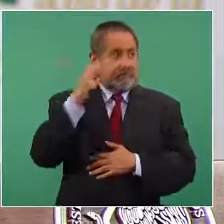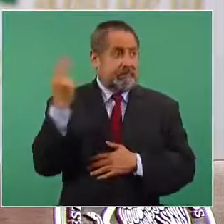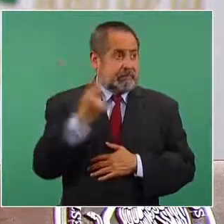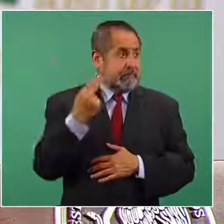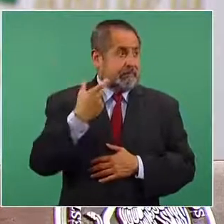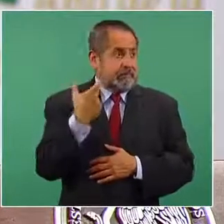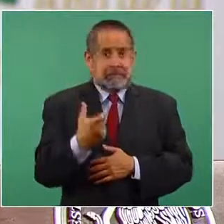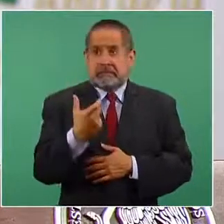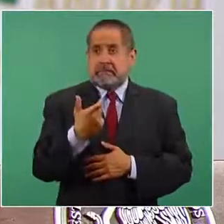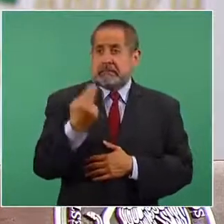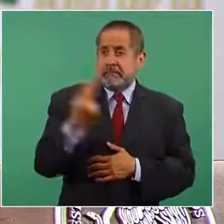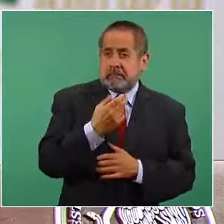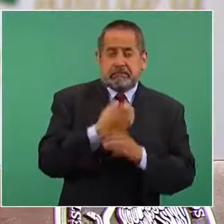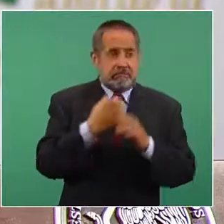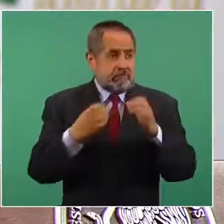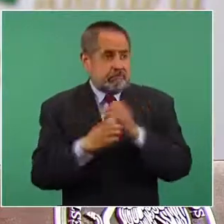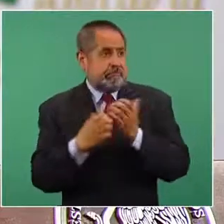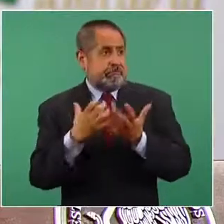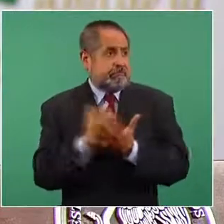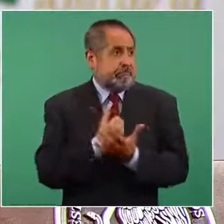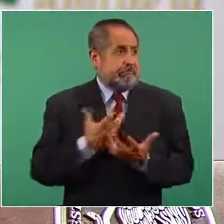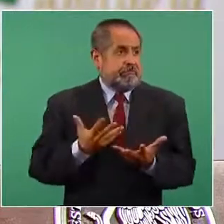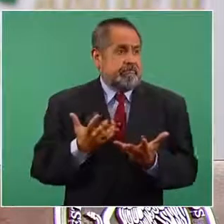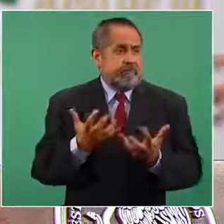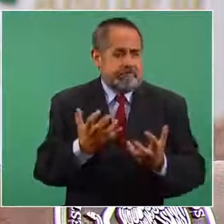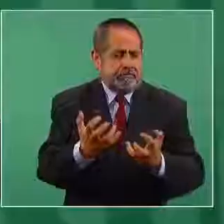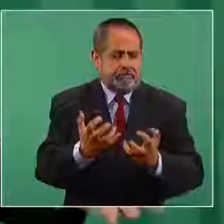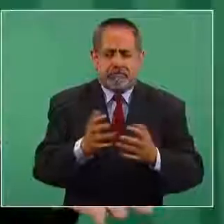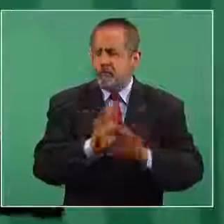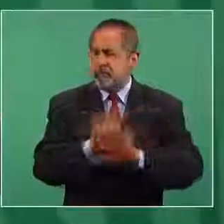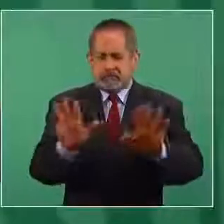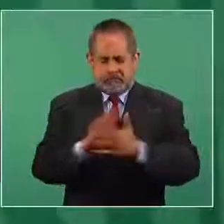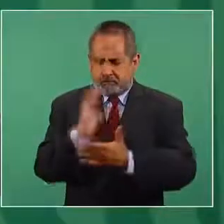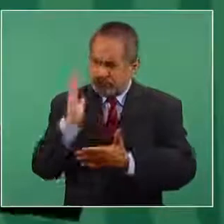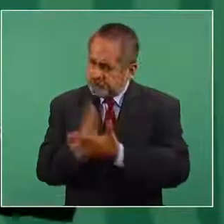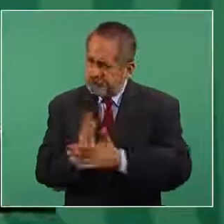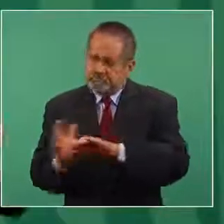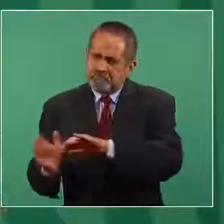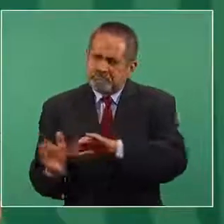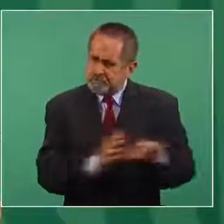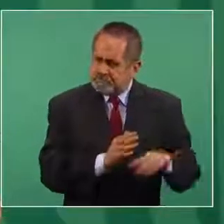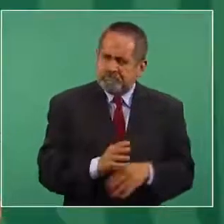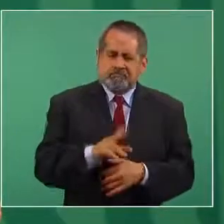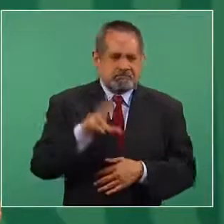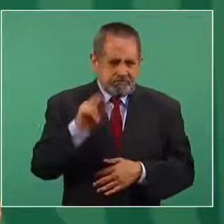a rango supremo, de repente decimos